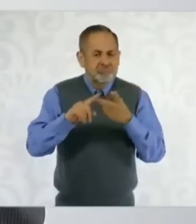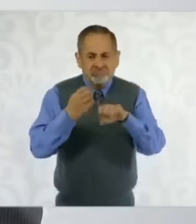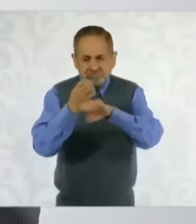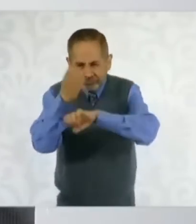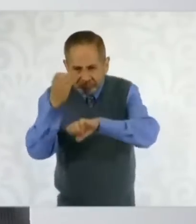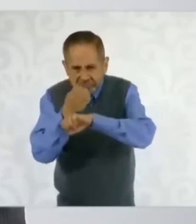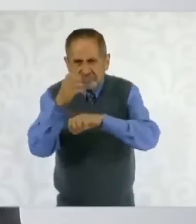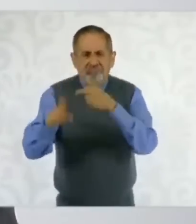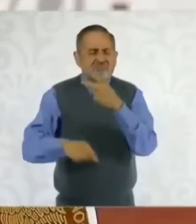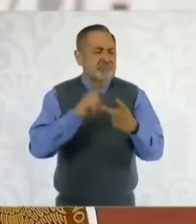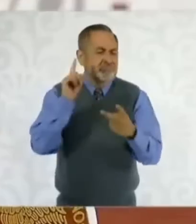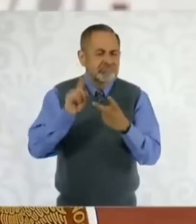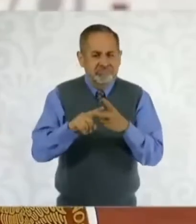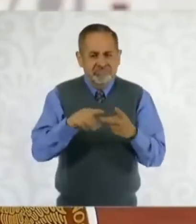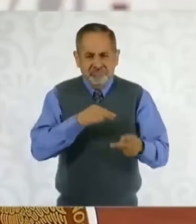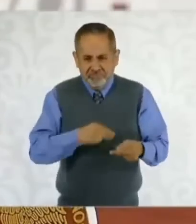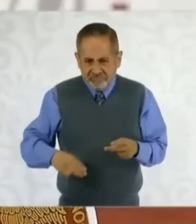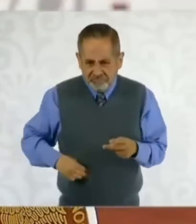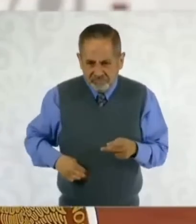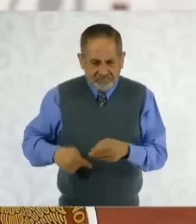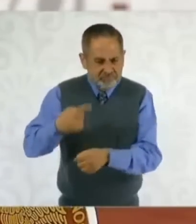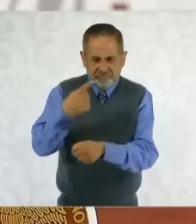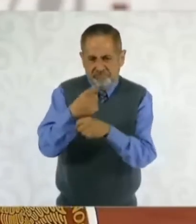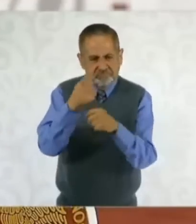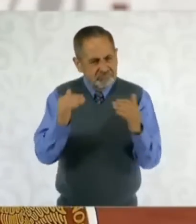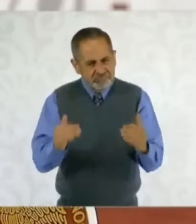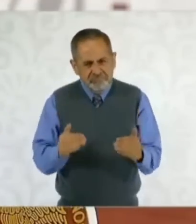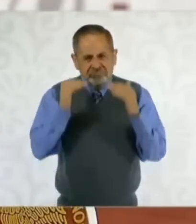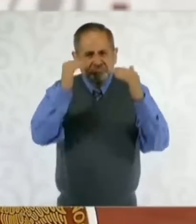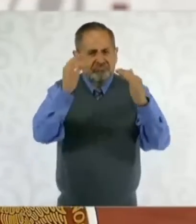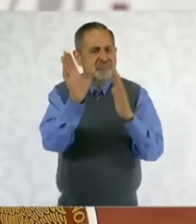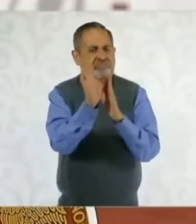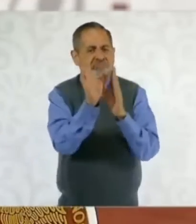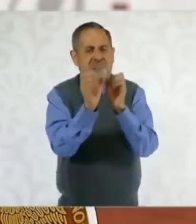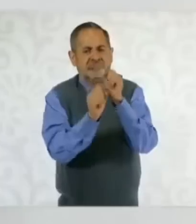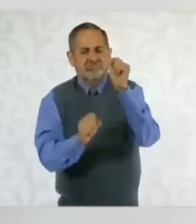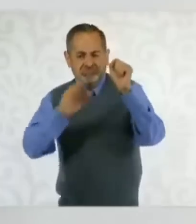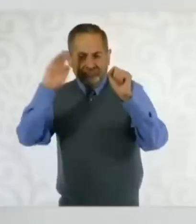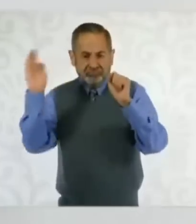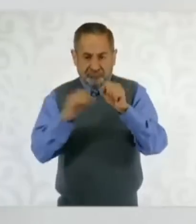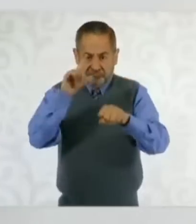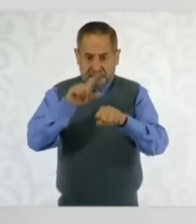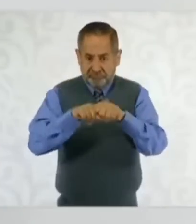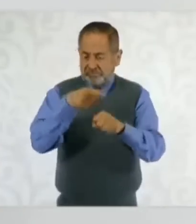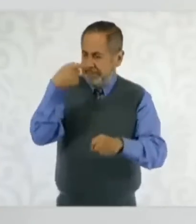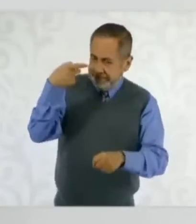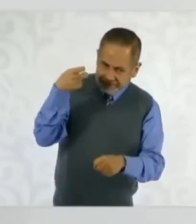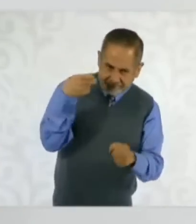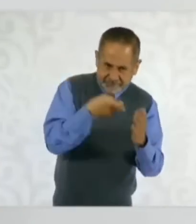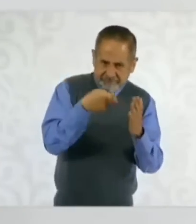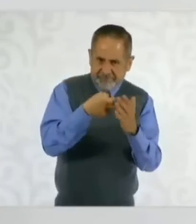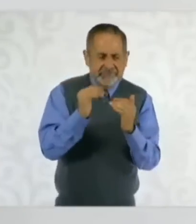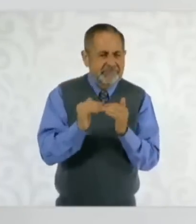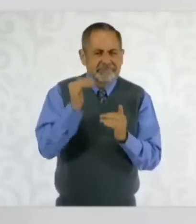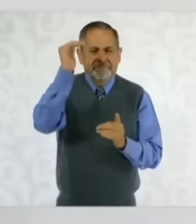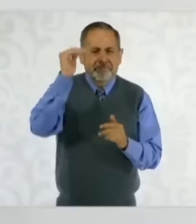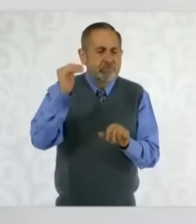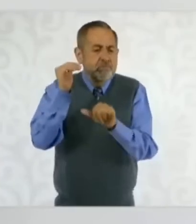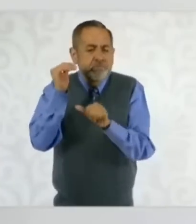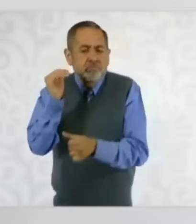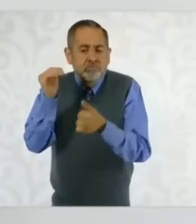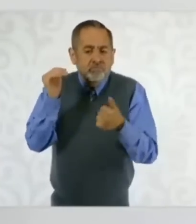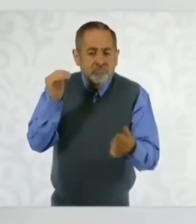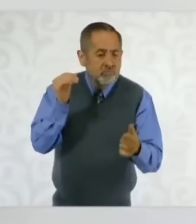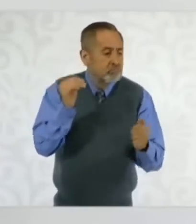Constitución tiene supremacía porque justamente impera absolutamente y está por encima de todas